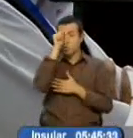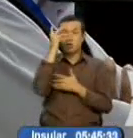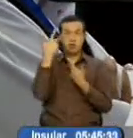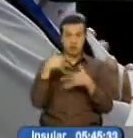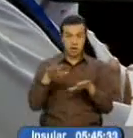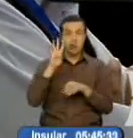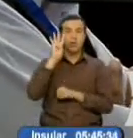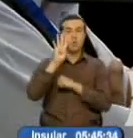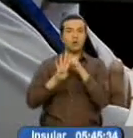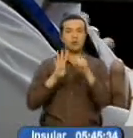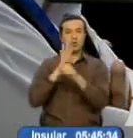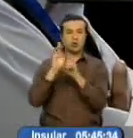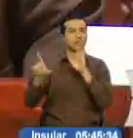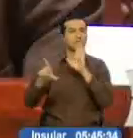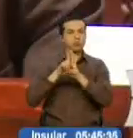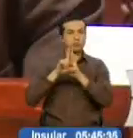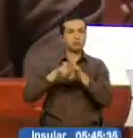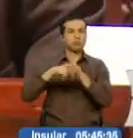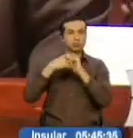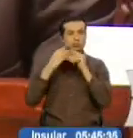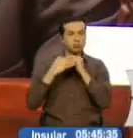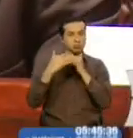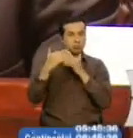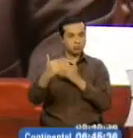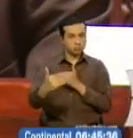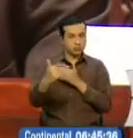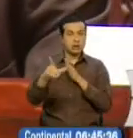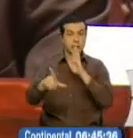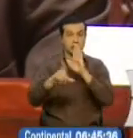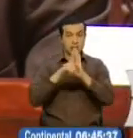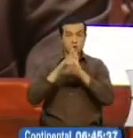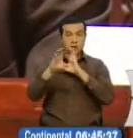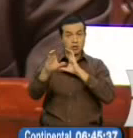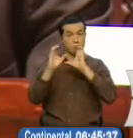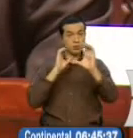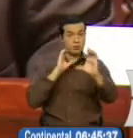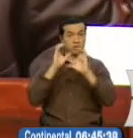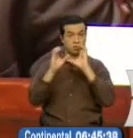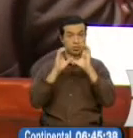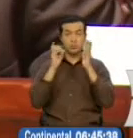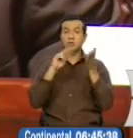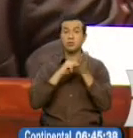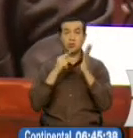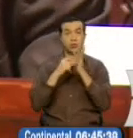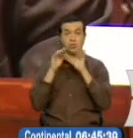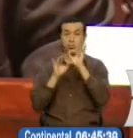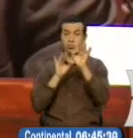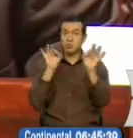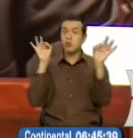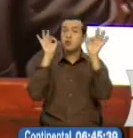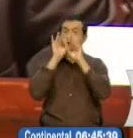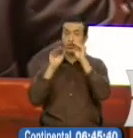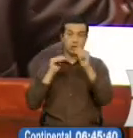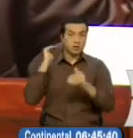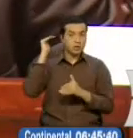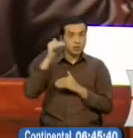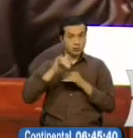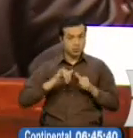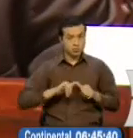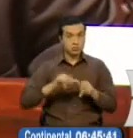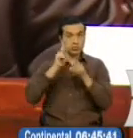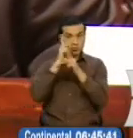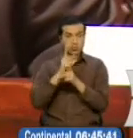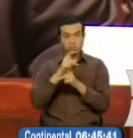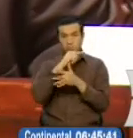cumplieron 4 años de vigencia. Sin lugar a dudas, la ley orgánica de comunicación ha significado un paso importante para la ampliación, protección